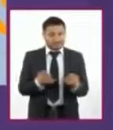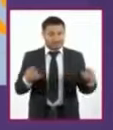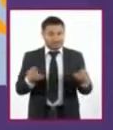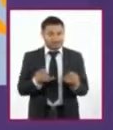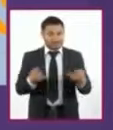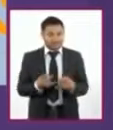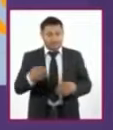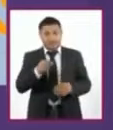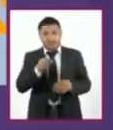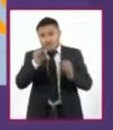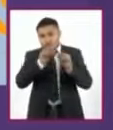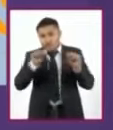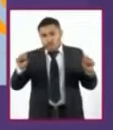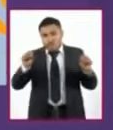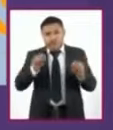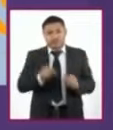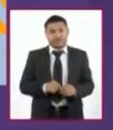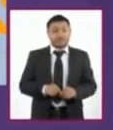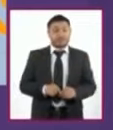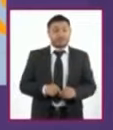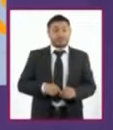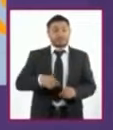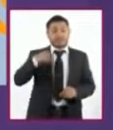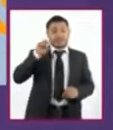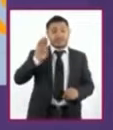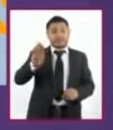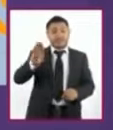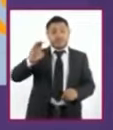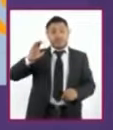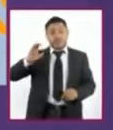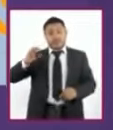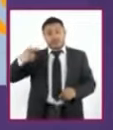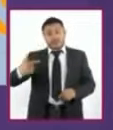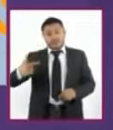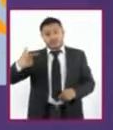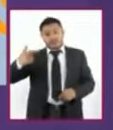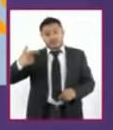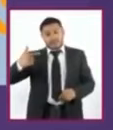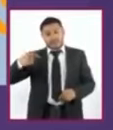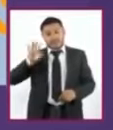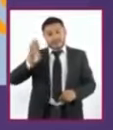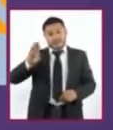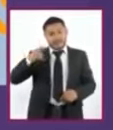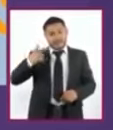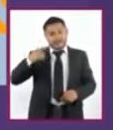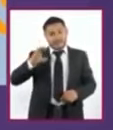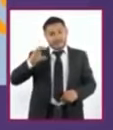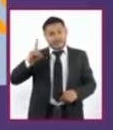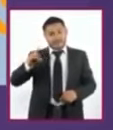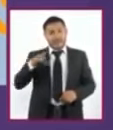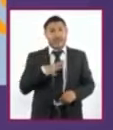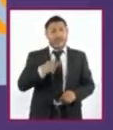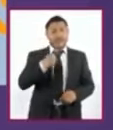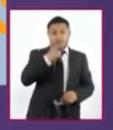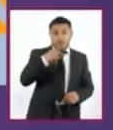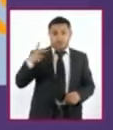Al trazar el simétrico de los vértices G, C y D, los cuales están a 3, 1 y 4